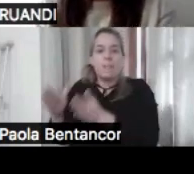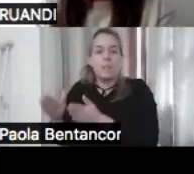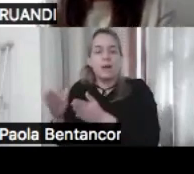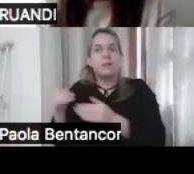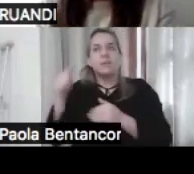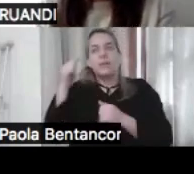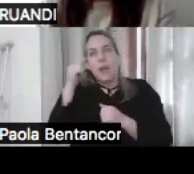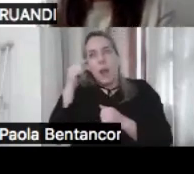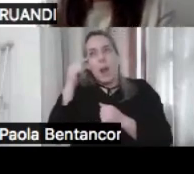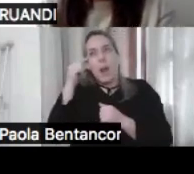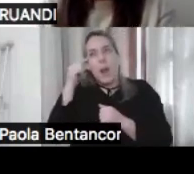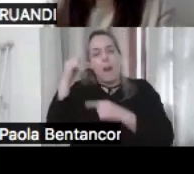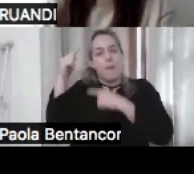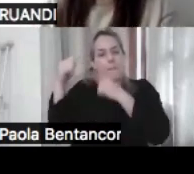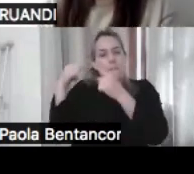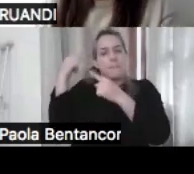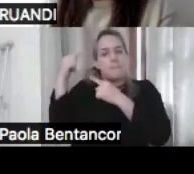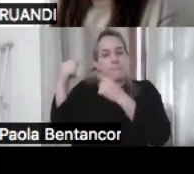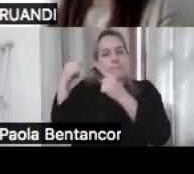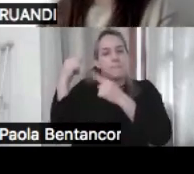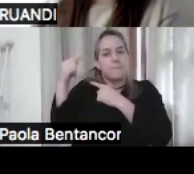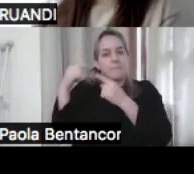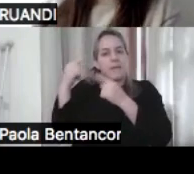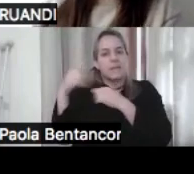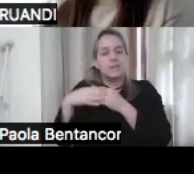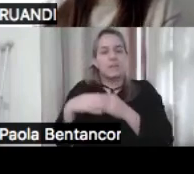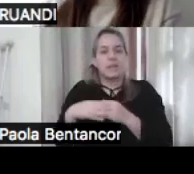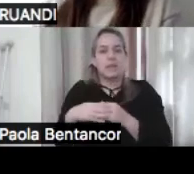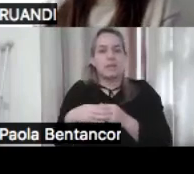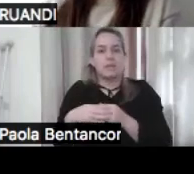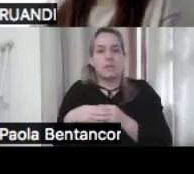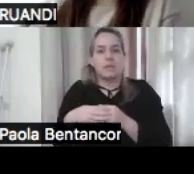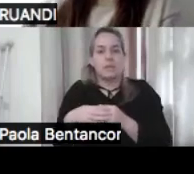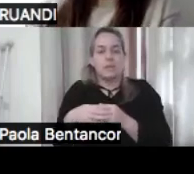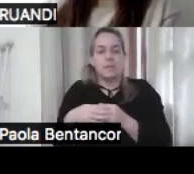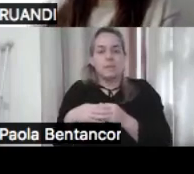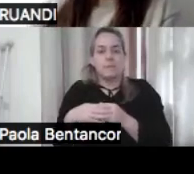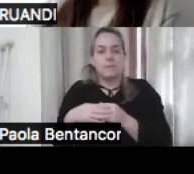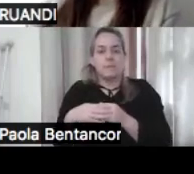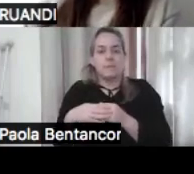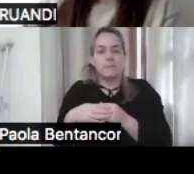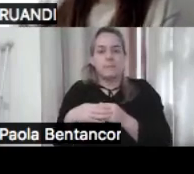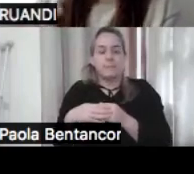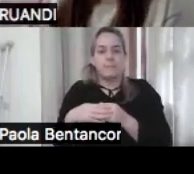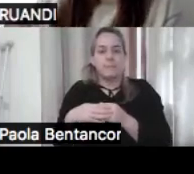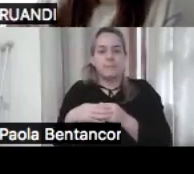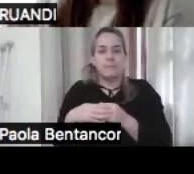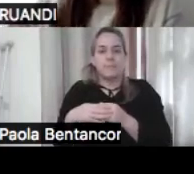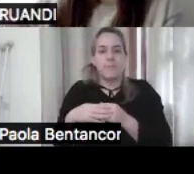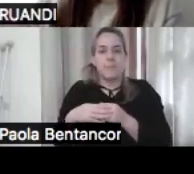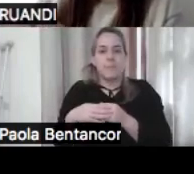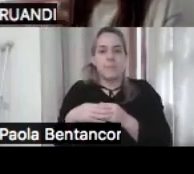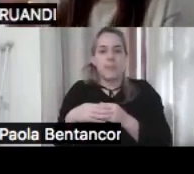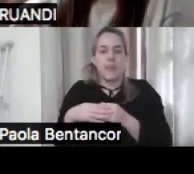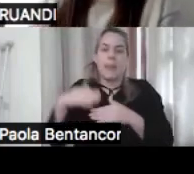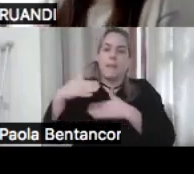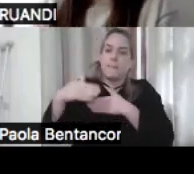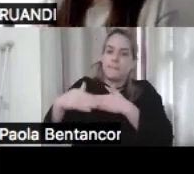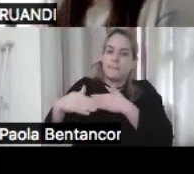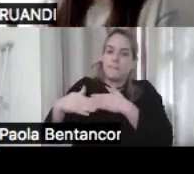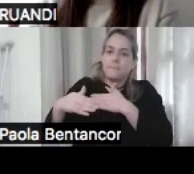resonando un poco estos procesos que ustedes hacen para realizar